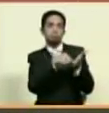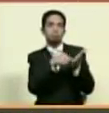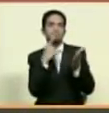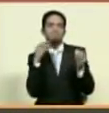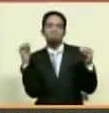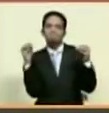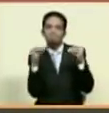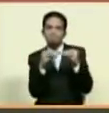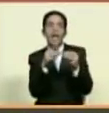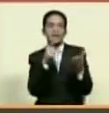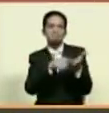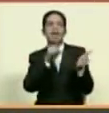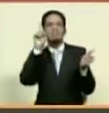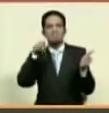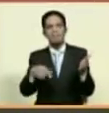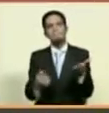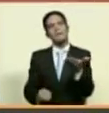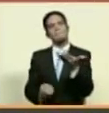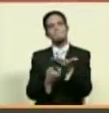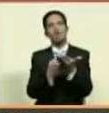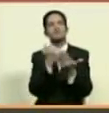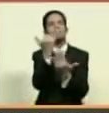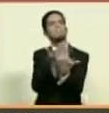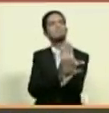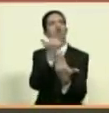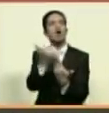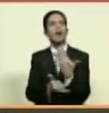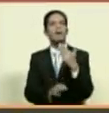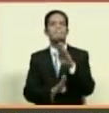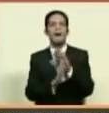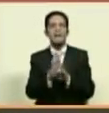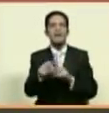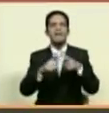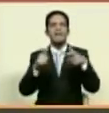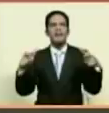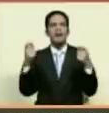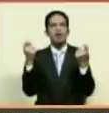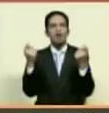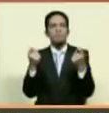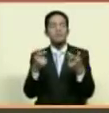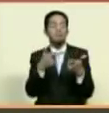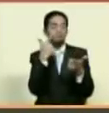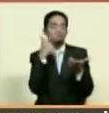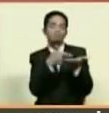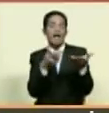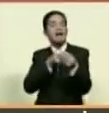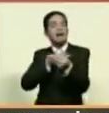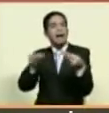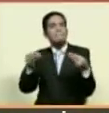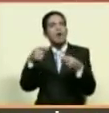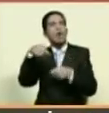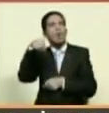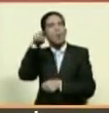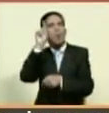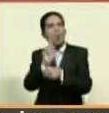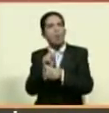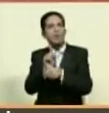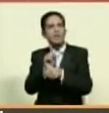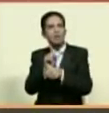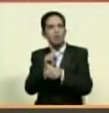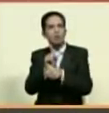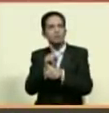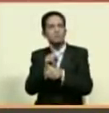programa de recuperación, crecimiento y prosperidad económica. Una tasa única, cambiaria,